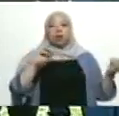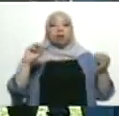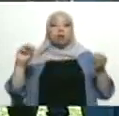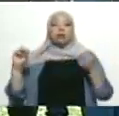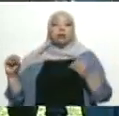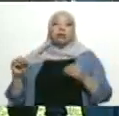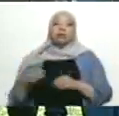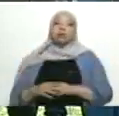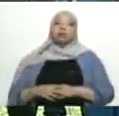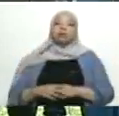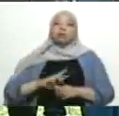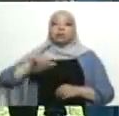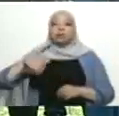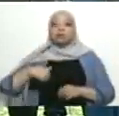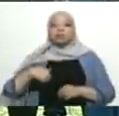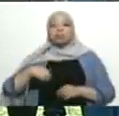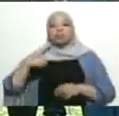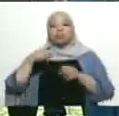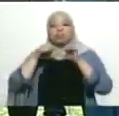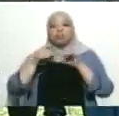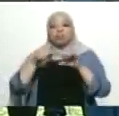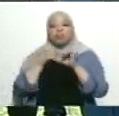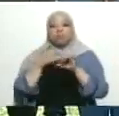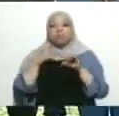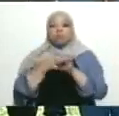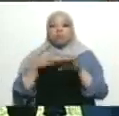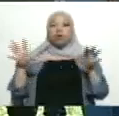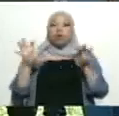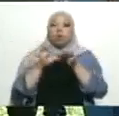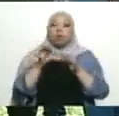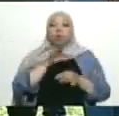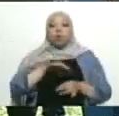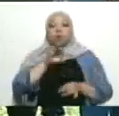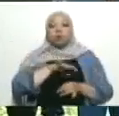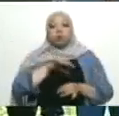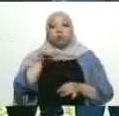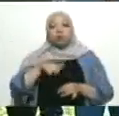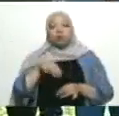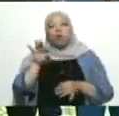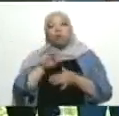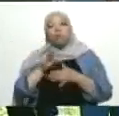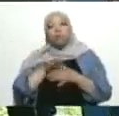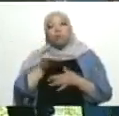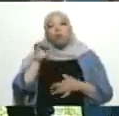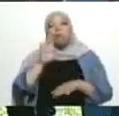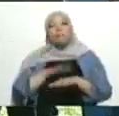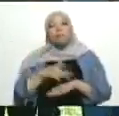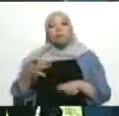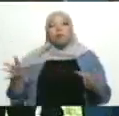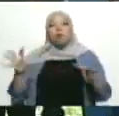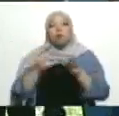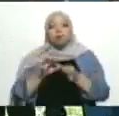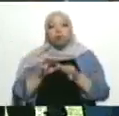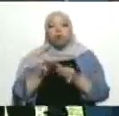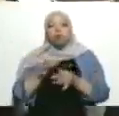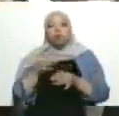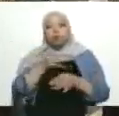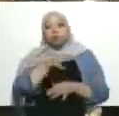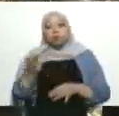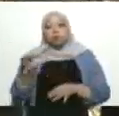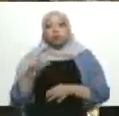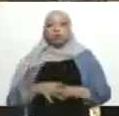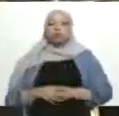porque nosotros hemos hablado constantemente de la unión cívico-militar. Aquí funcionó ese día la unión cívico-militar